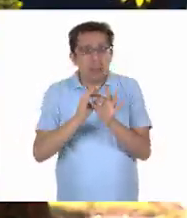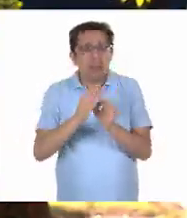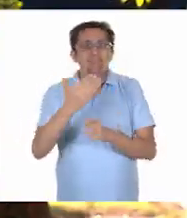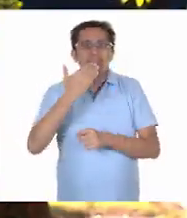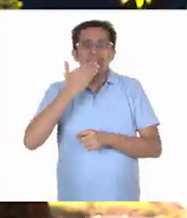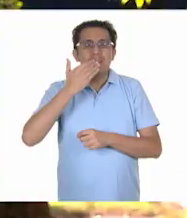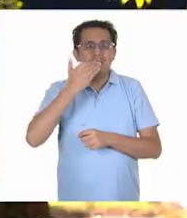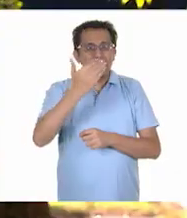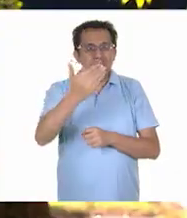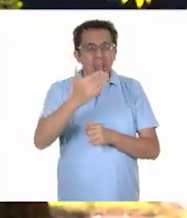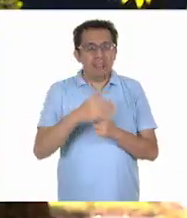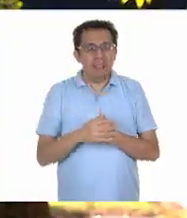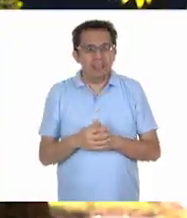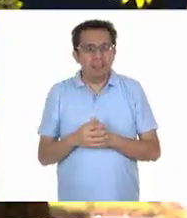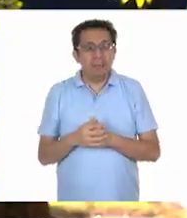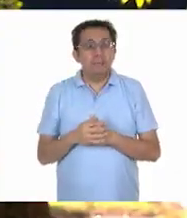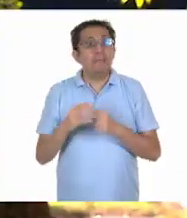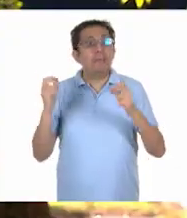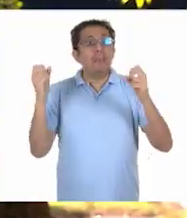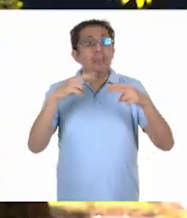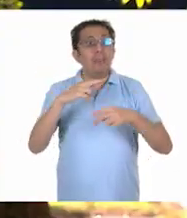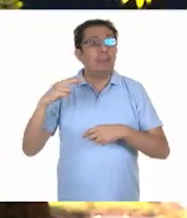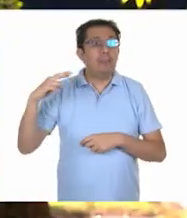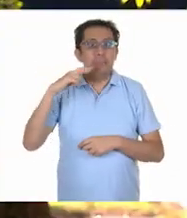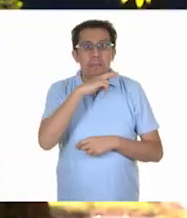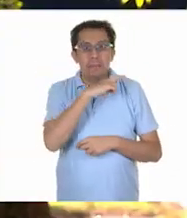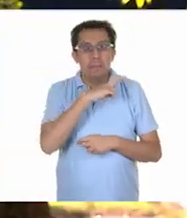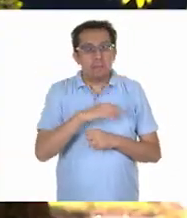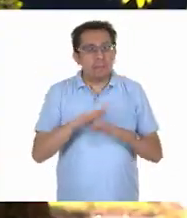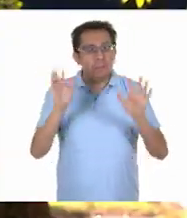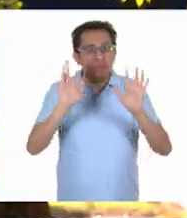¡Muy bien! ¡Nos vemos pronto!